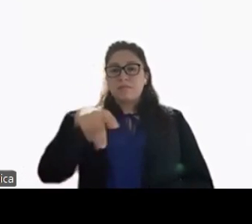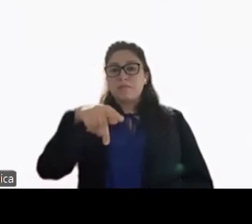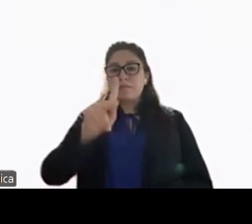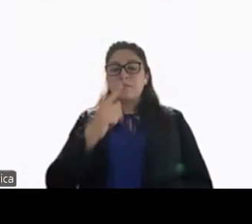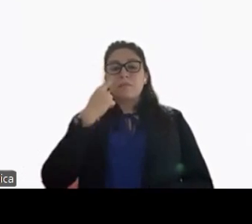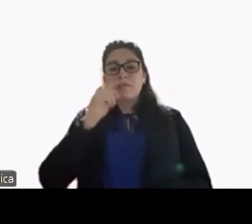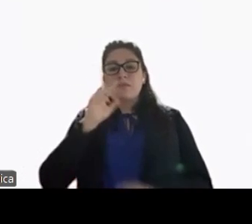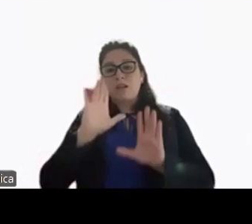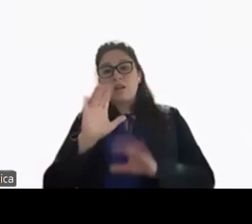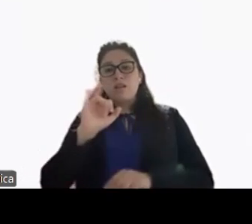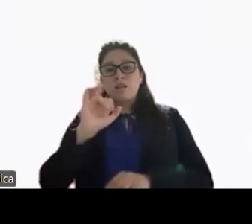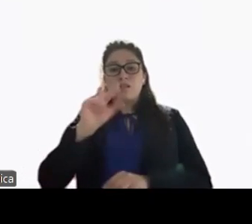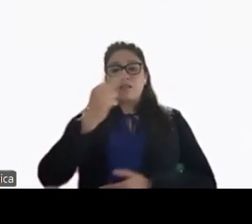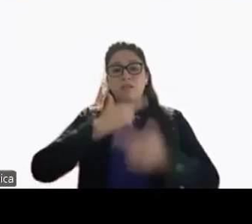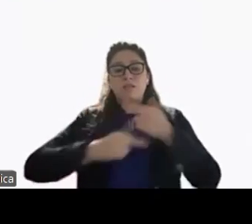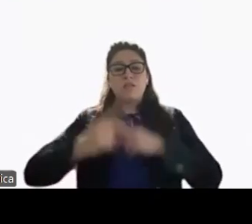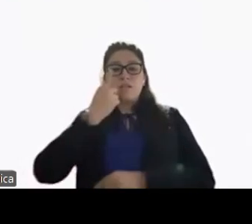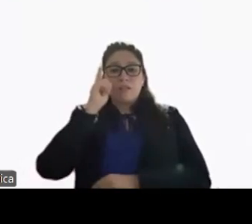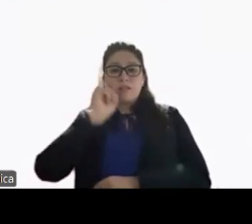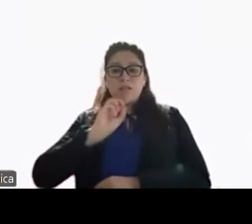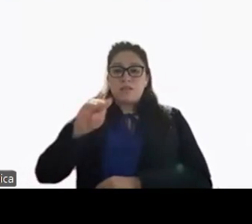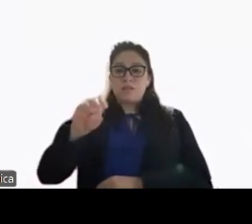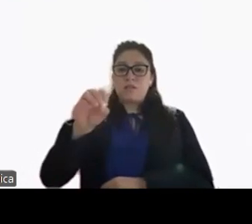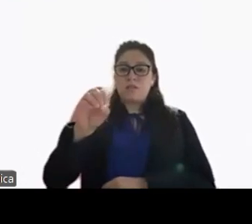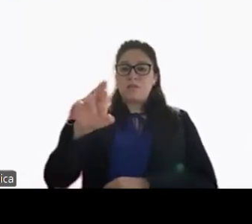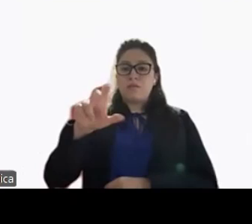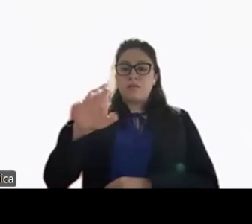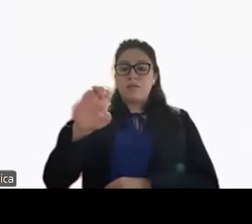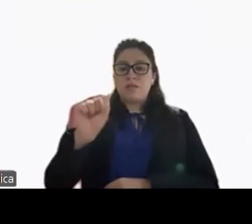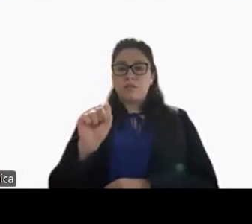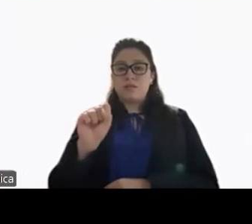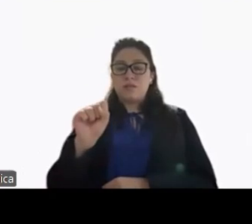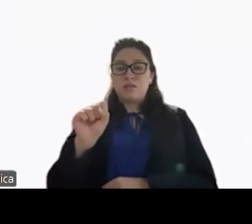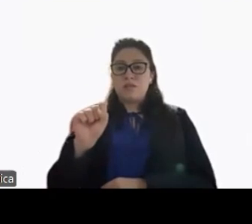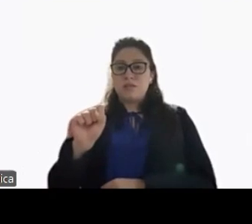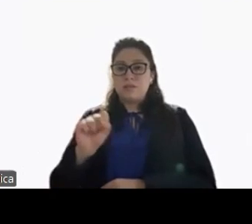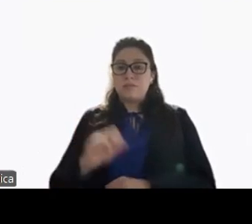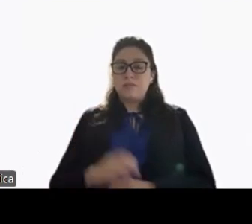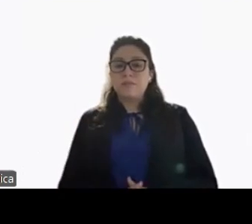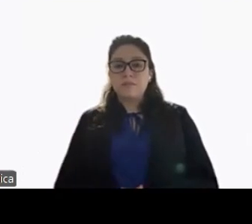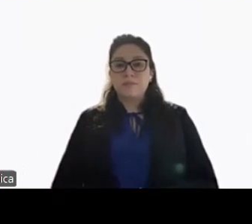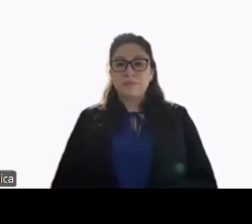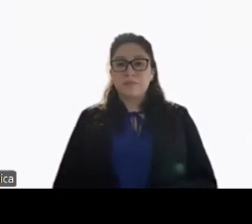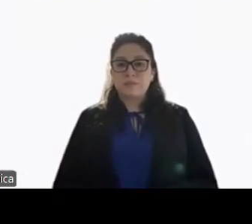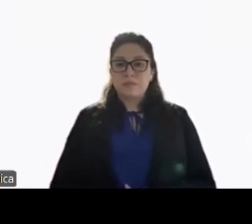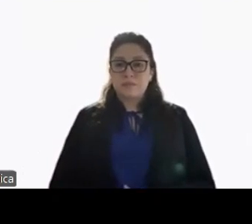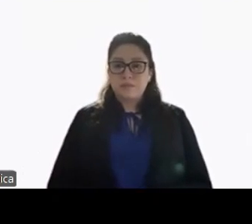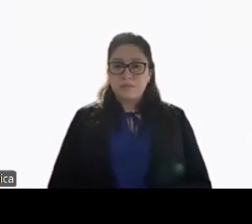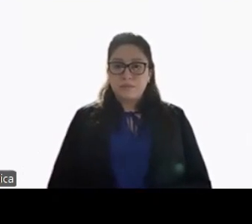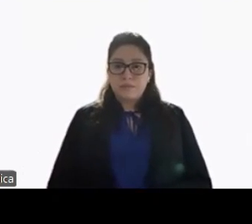la diputada Guadalupe Morales Rubio se volvió a conectar.